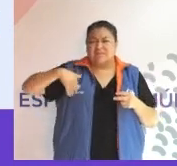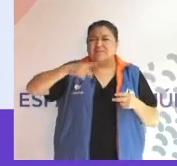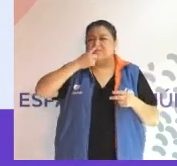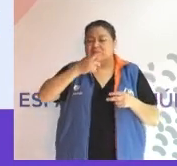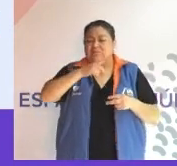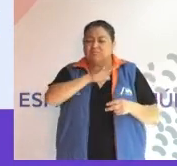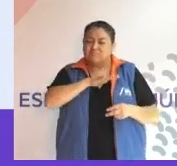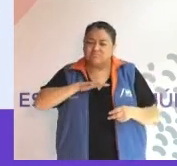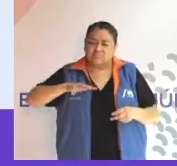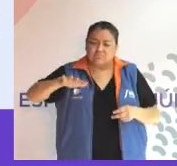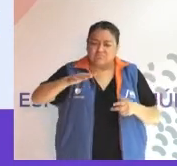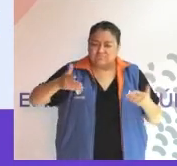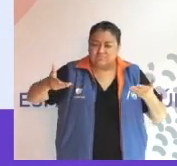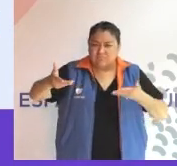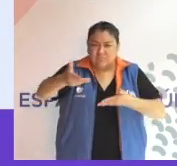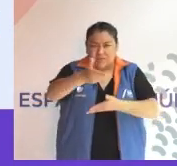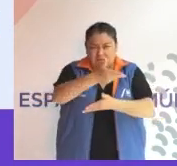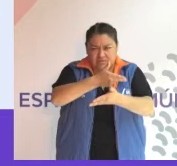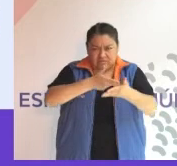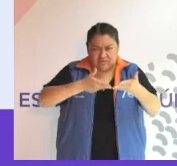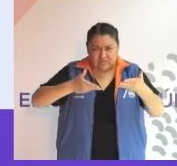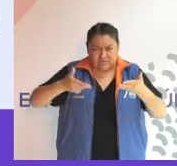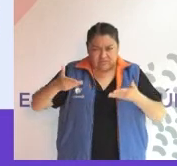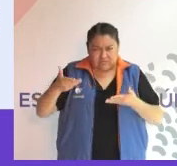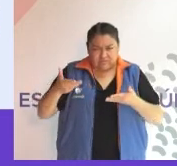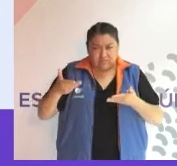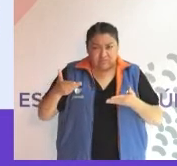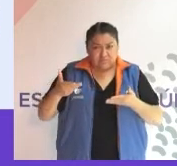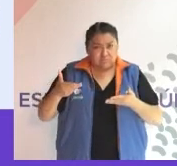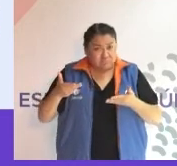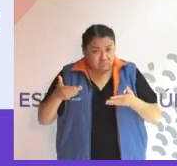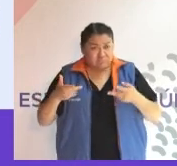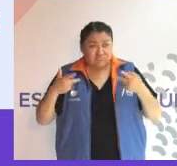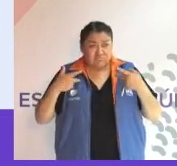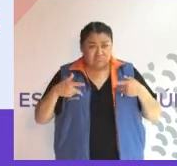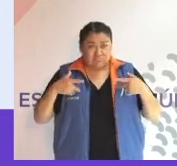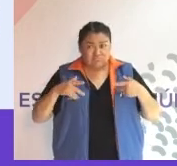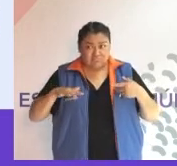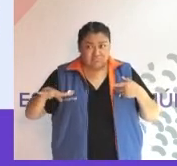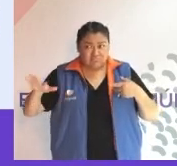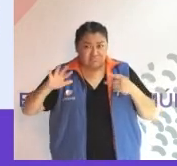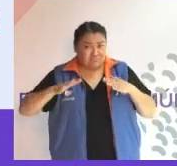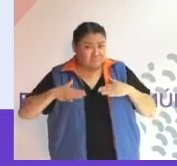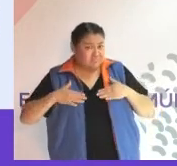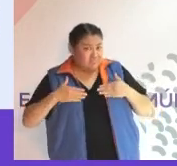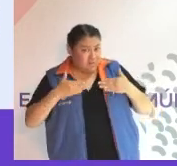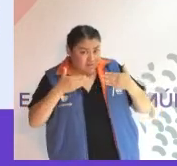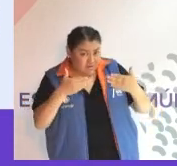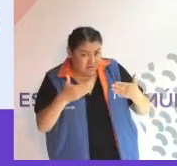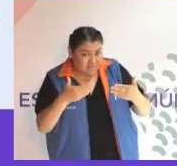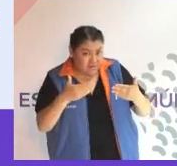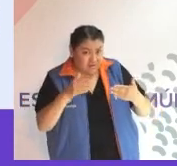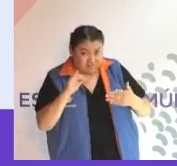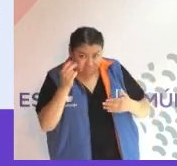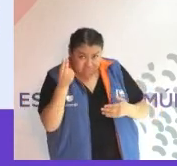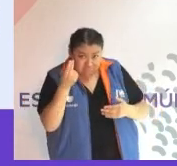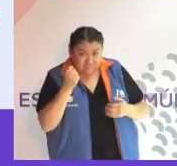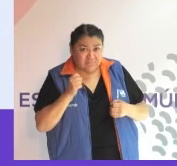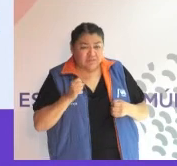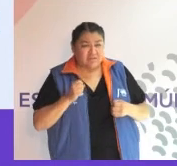requiere rescatar, y preguntan, ¿requiere de la confianza de la sociedad en general? ¿La sociedad en general